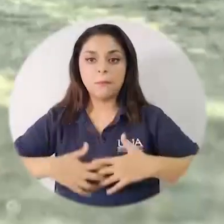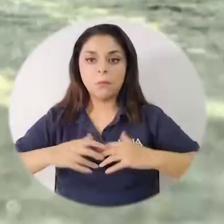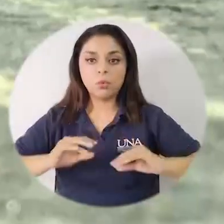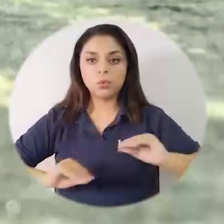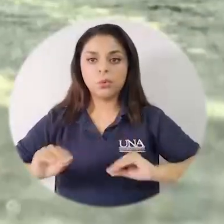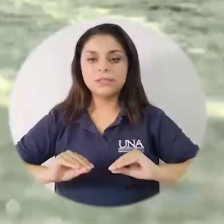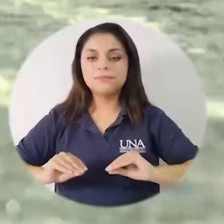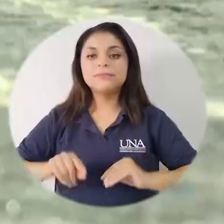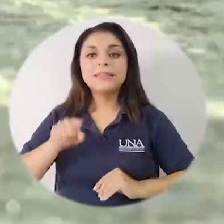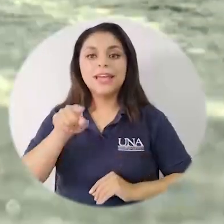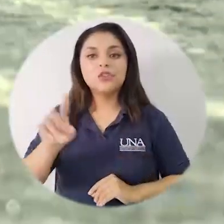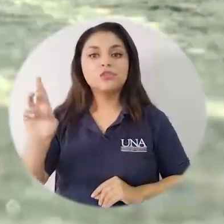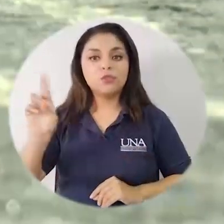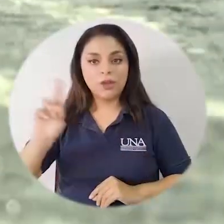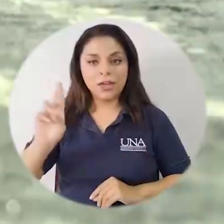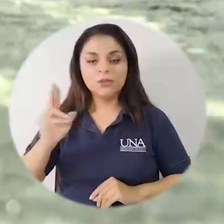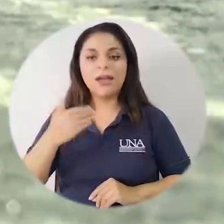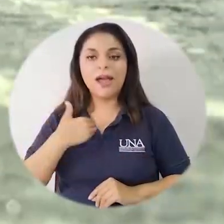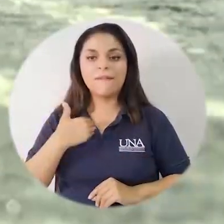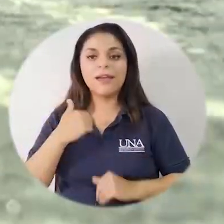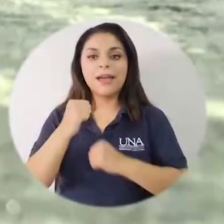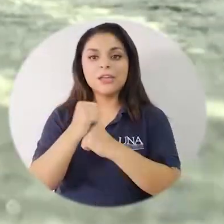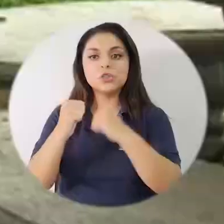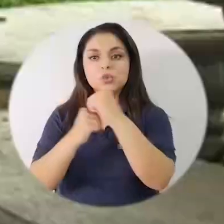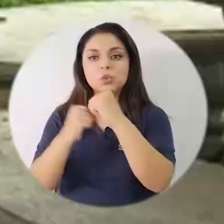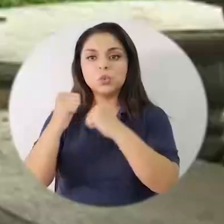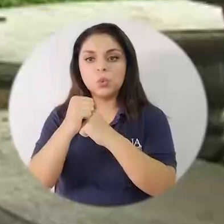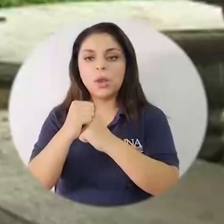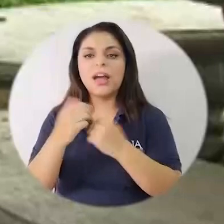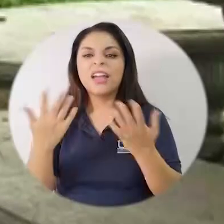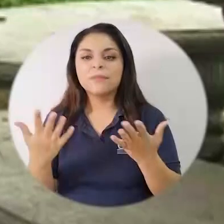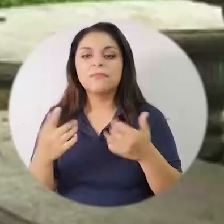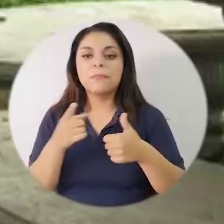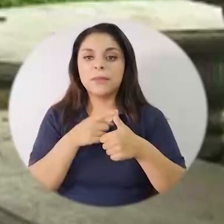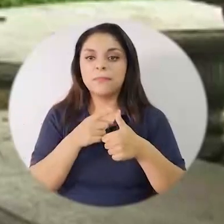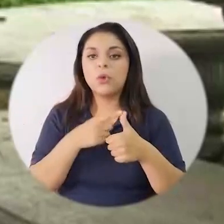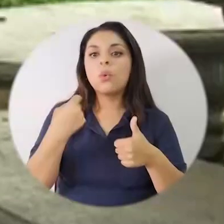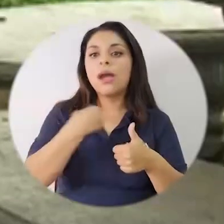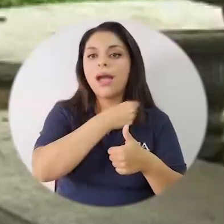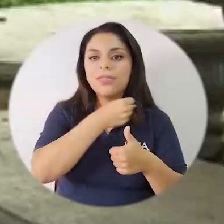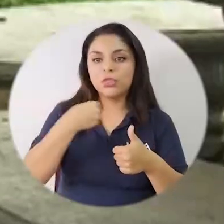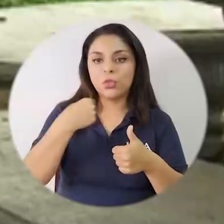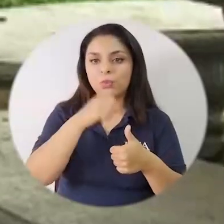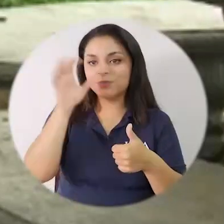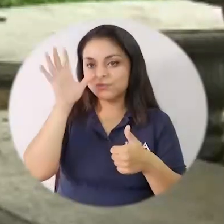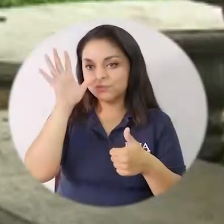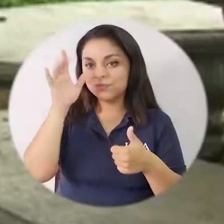motoras. Entonces, esos recreos tenían una estructura, un canto jocoso,